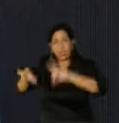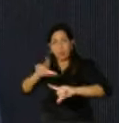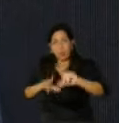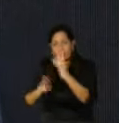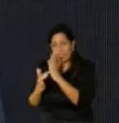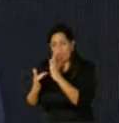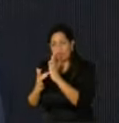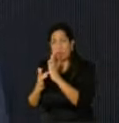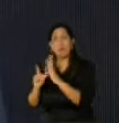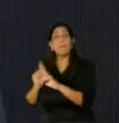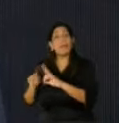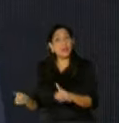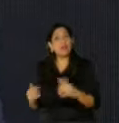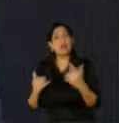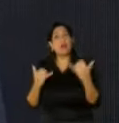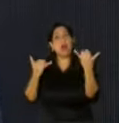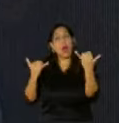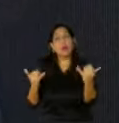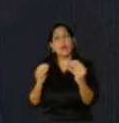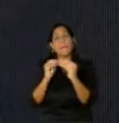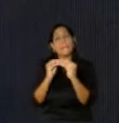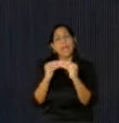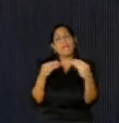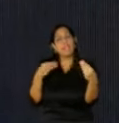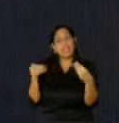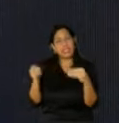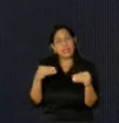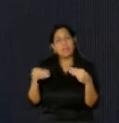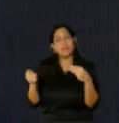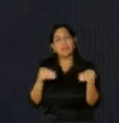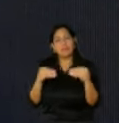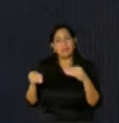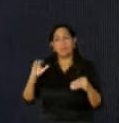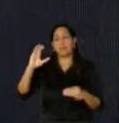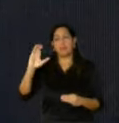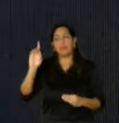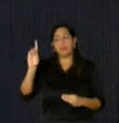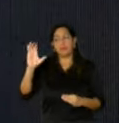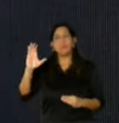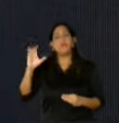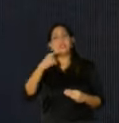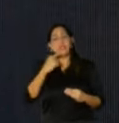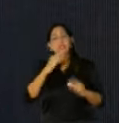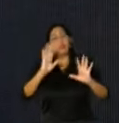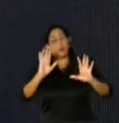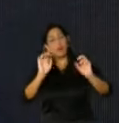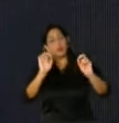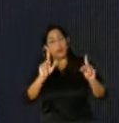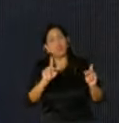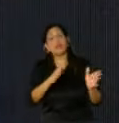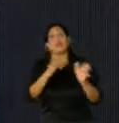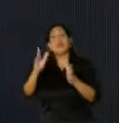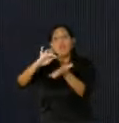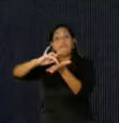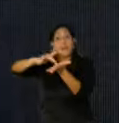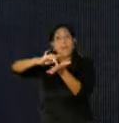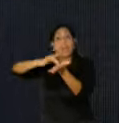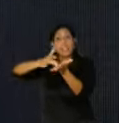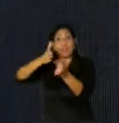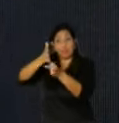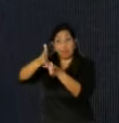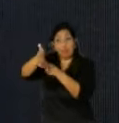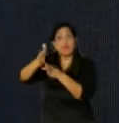hacerla, hay un cambio en esa postura del CDC, donde libera un poco de esto, inclusive a que farmacéuticos puedan hacerla,